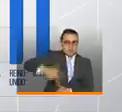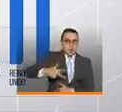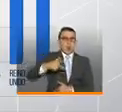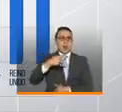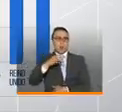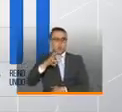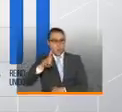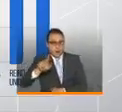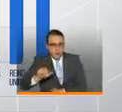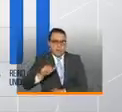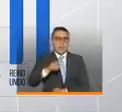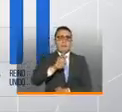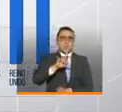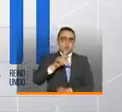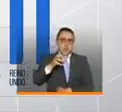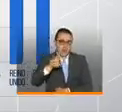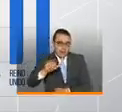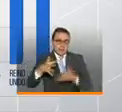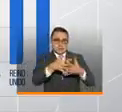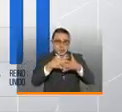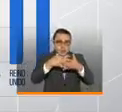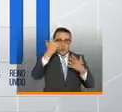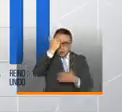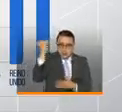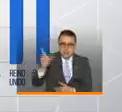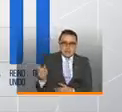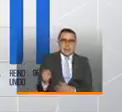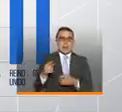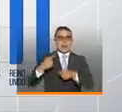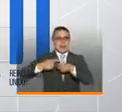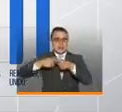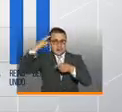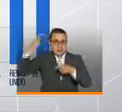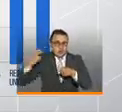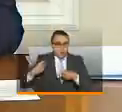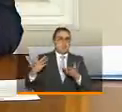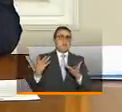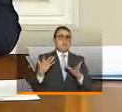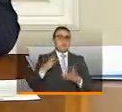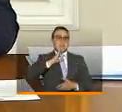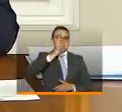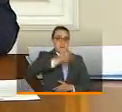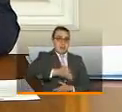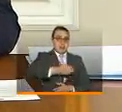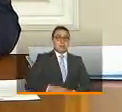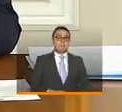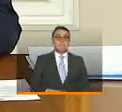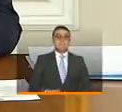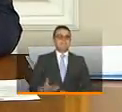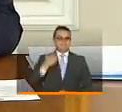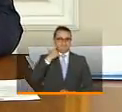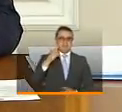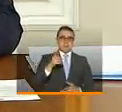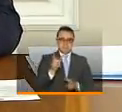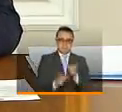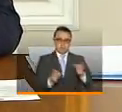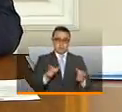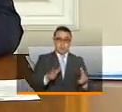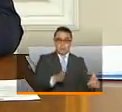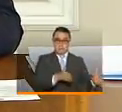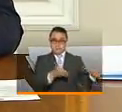Hungría, Bulgaria, Estados Unidos, Italia, Reino Unido y Bélgica. Cuando miramos la tasa de letalidad, es decir, el porcentaje de